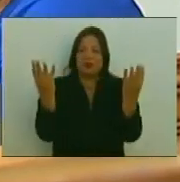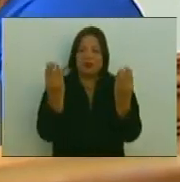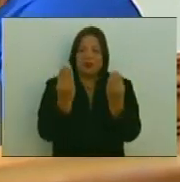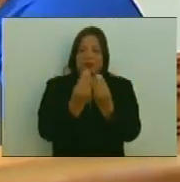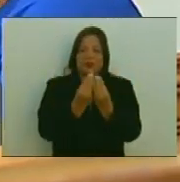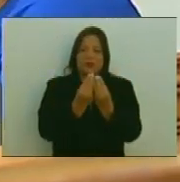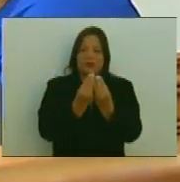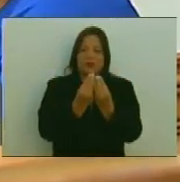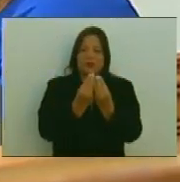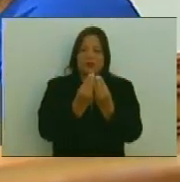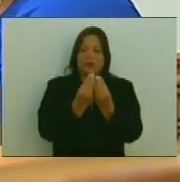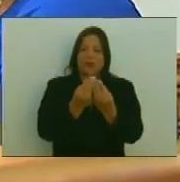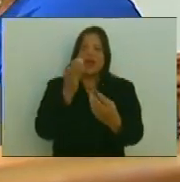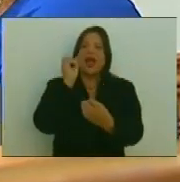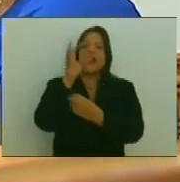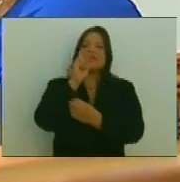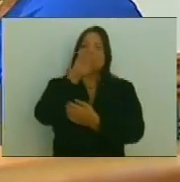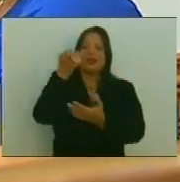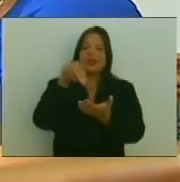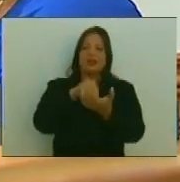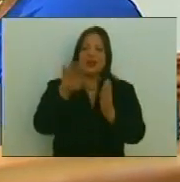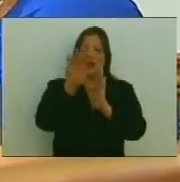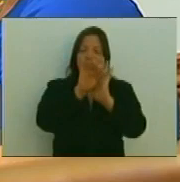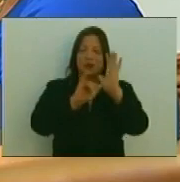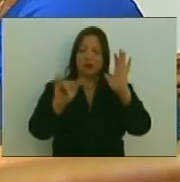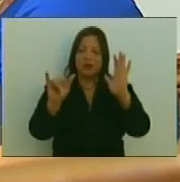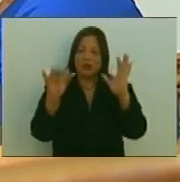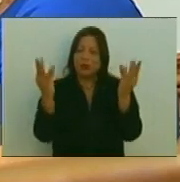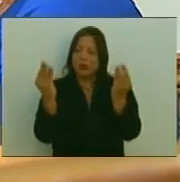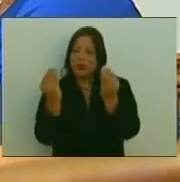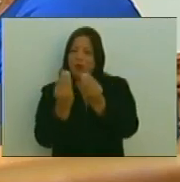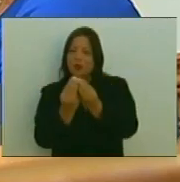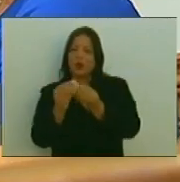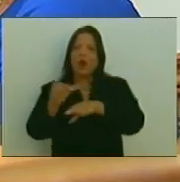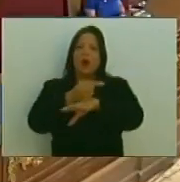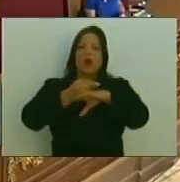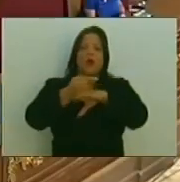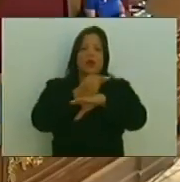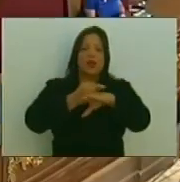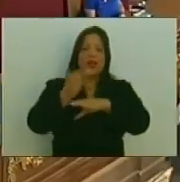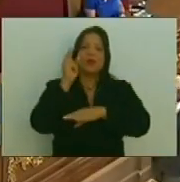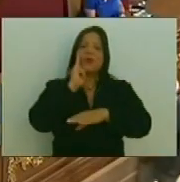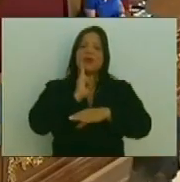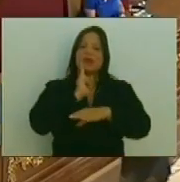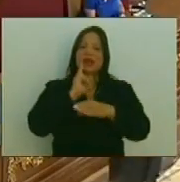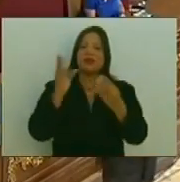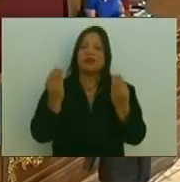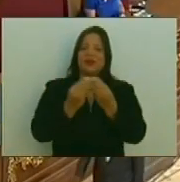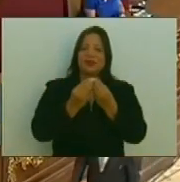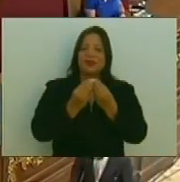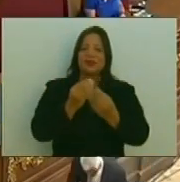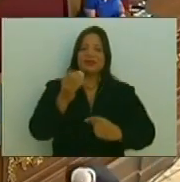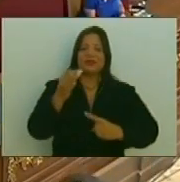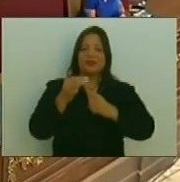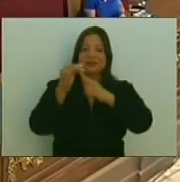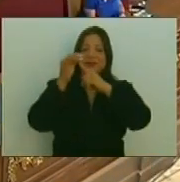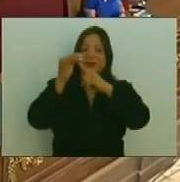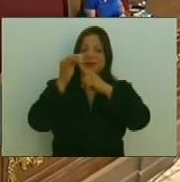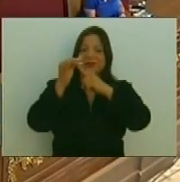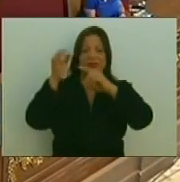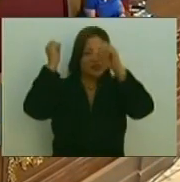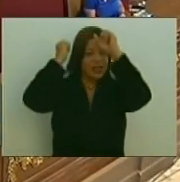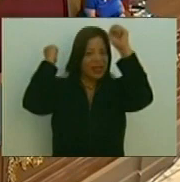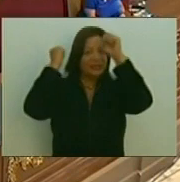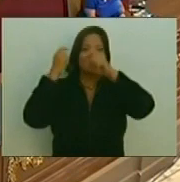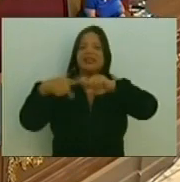mancomunado entre la Asamblea Nacional Constituyente y el Gobierno Bolivariano, encabezado por la Cancillería